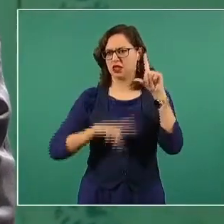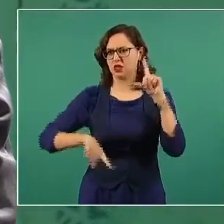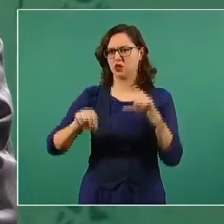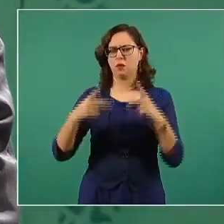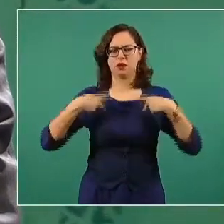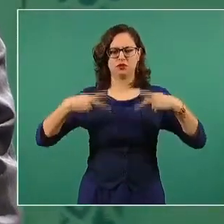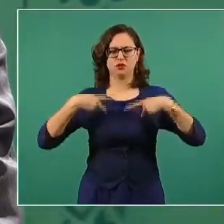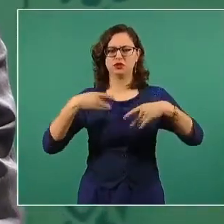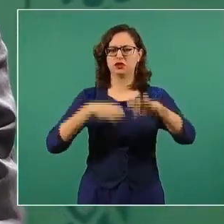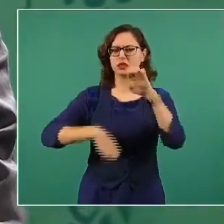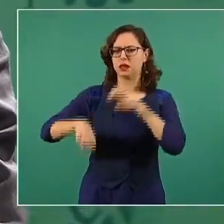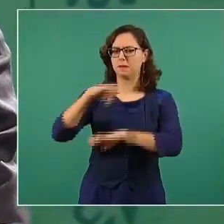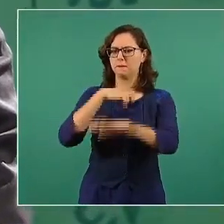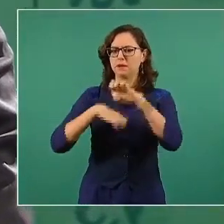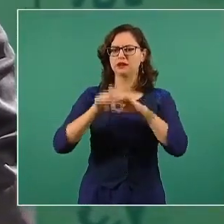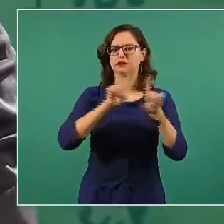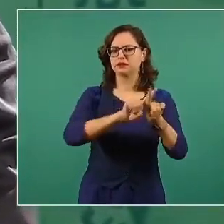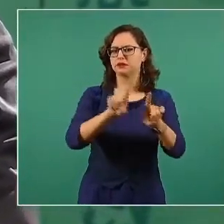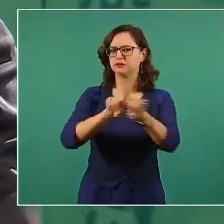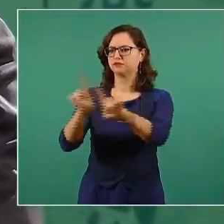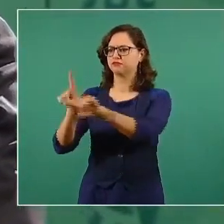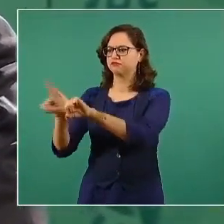que